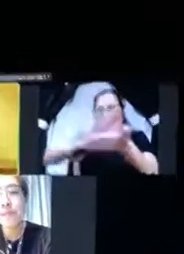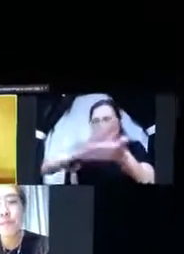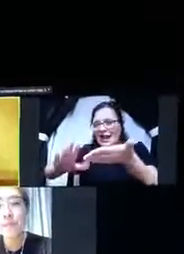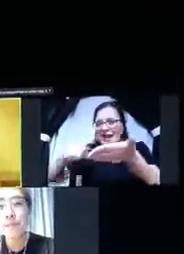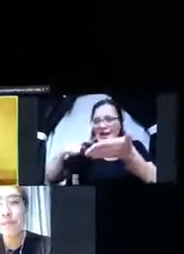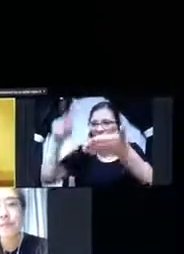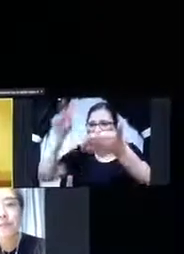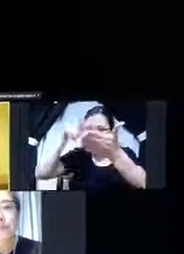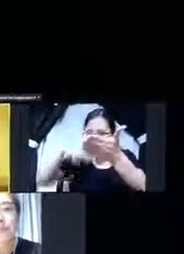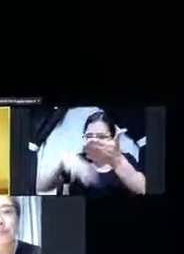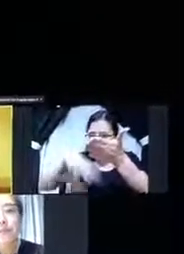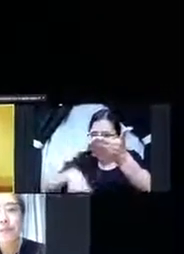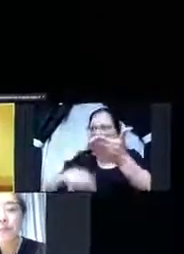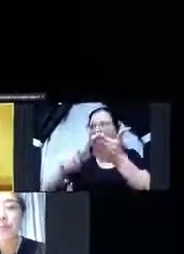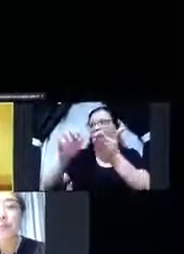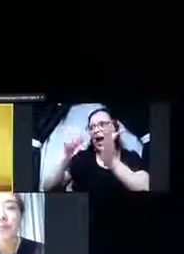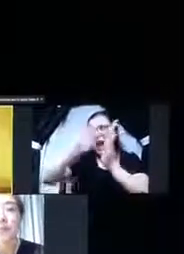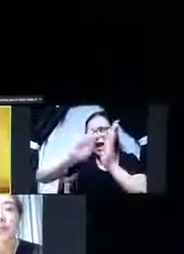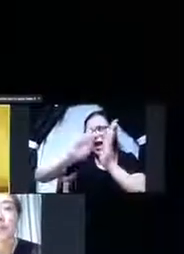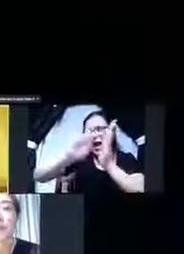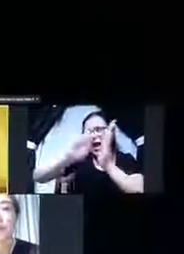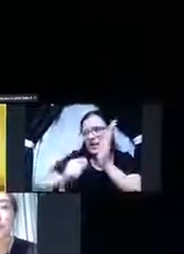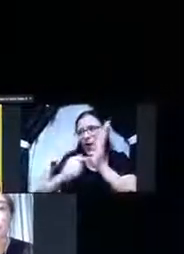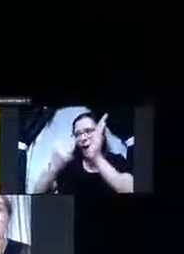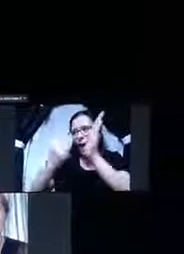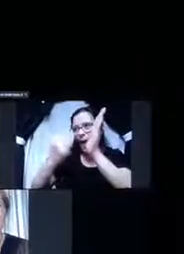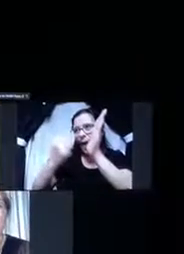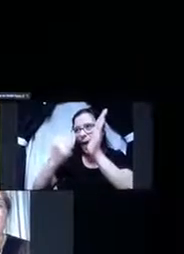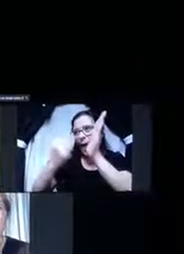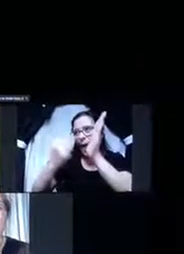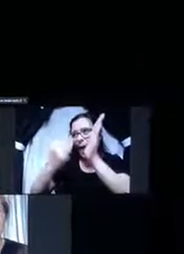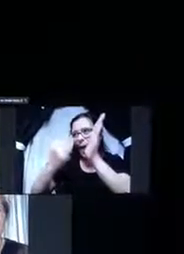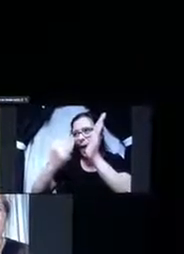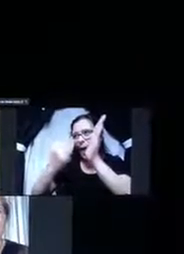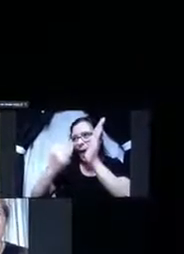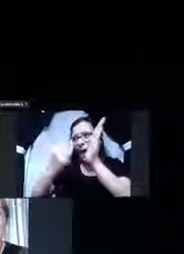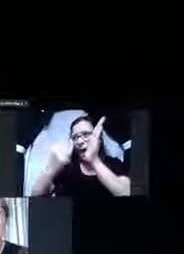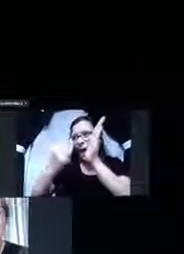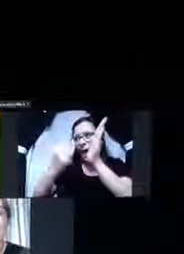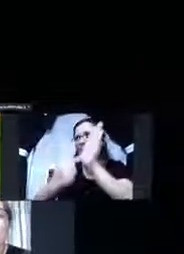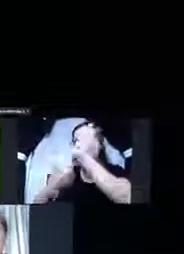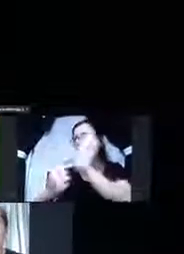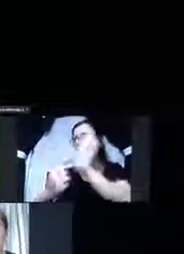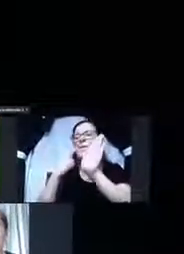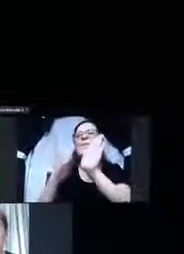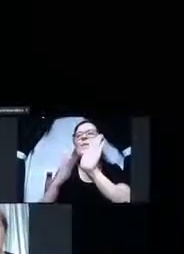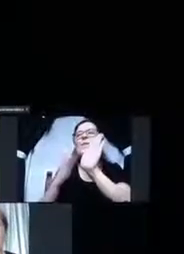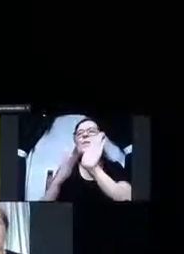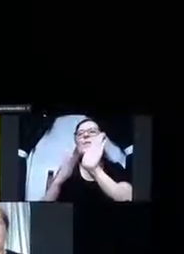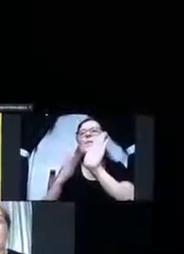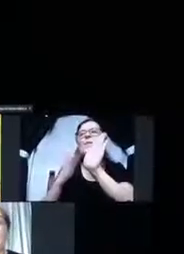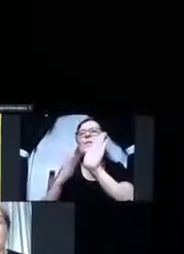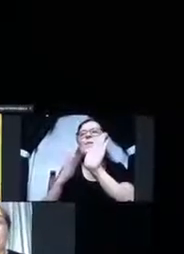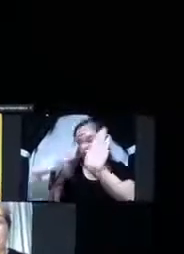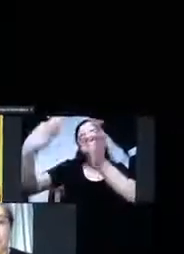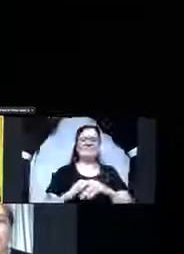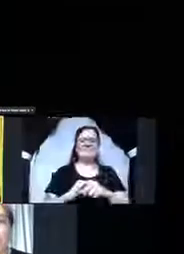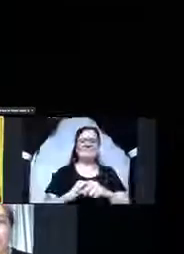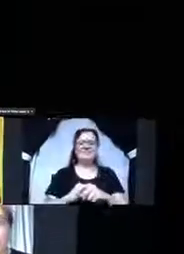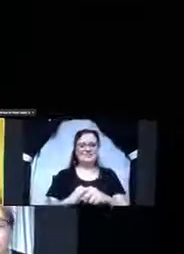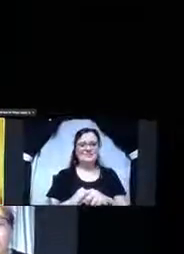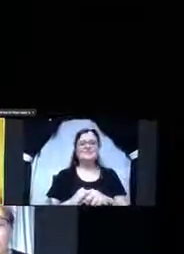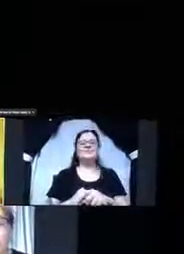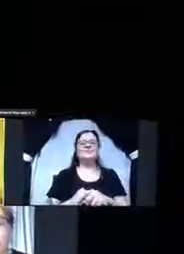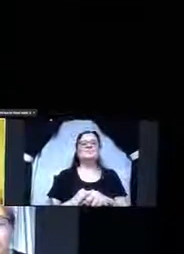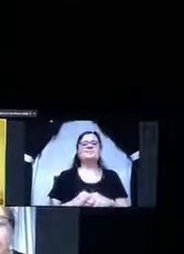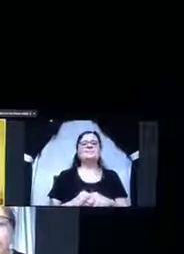la práctica basada en evidencia, que me parece que es a lo que todos los profesionales tenemos que apuntar,